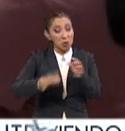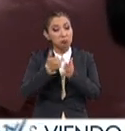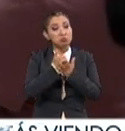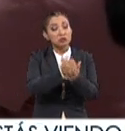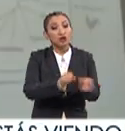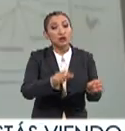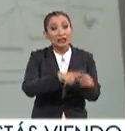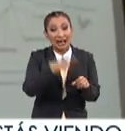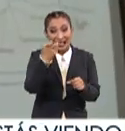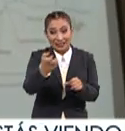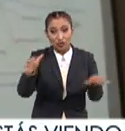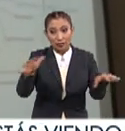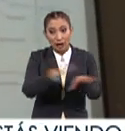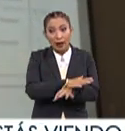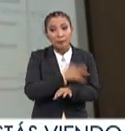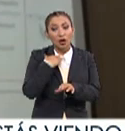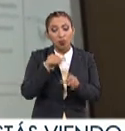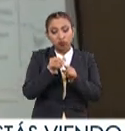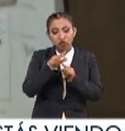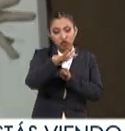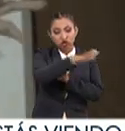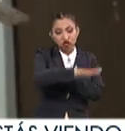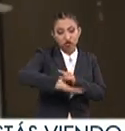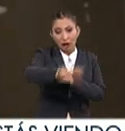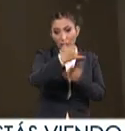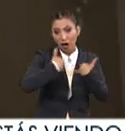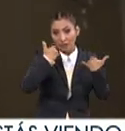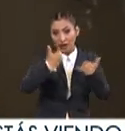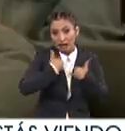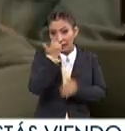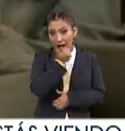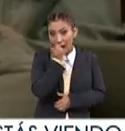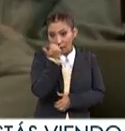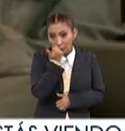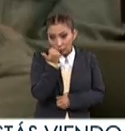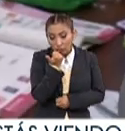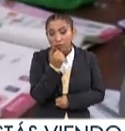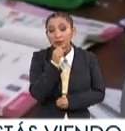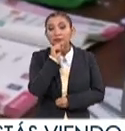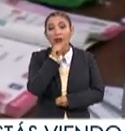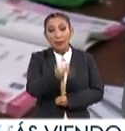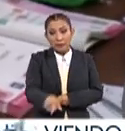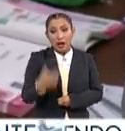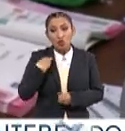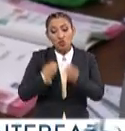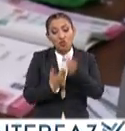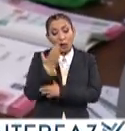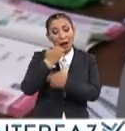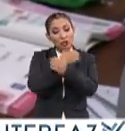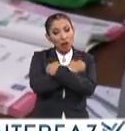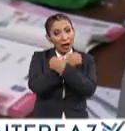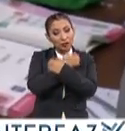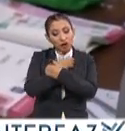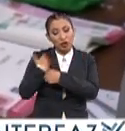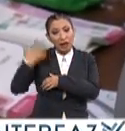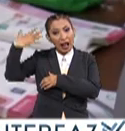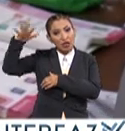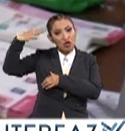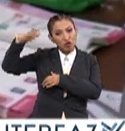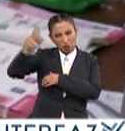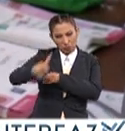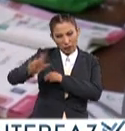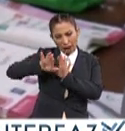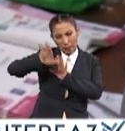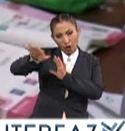sociedad. Estos cambios tuvieron repercusiones en los jóvenes alumnos. También se renovó la educación de los adultos